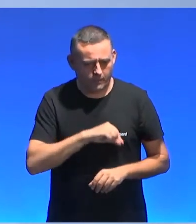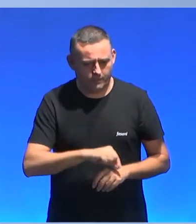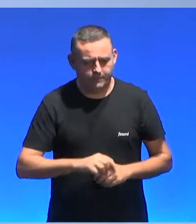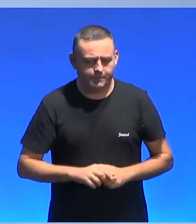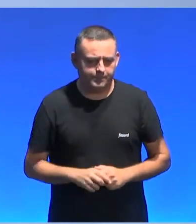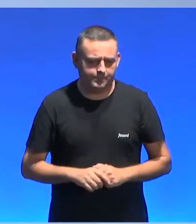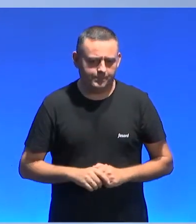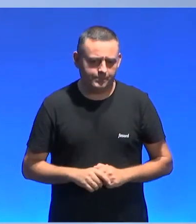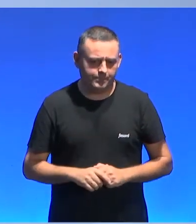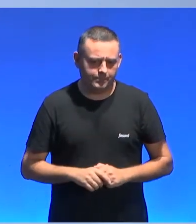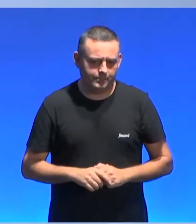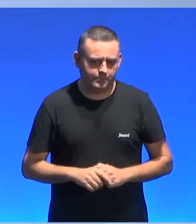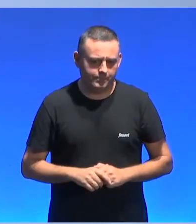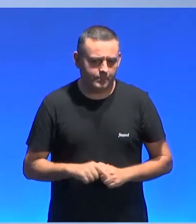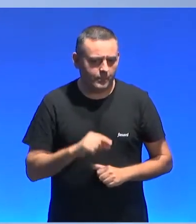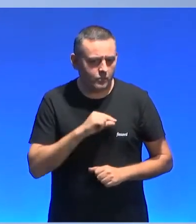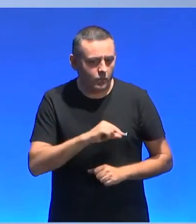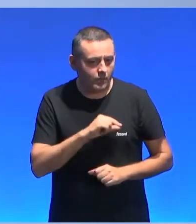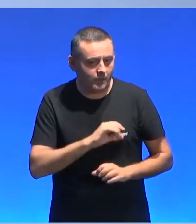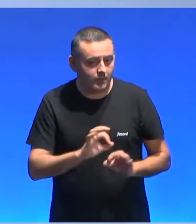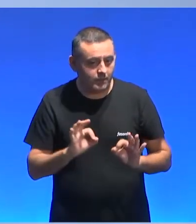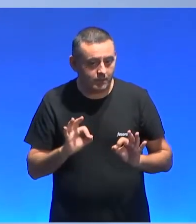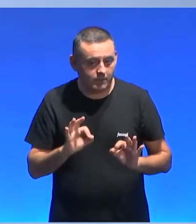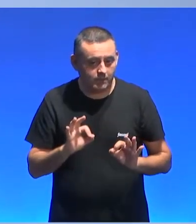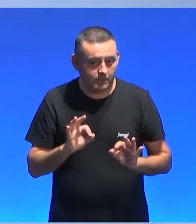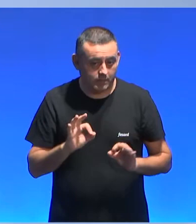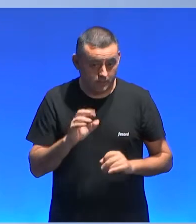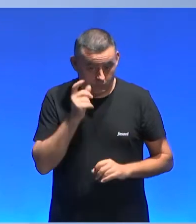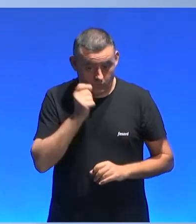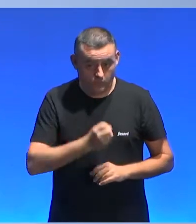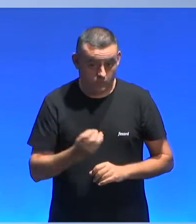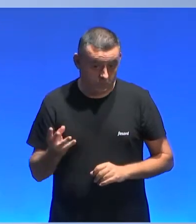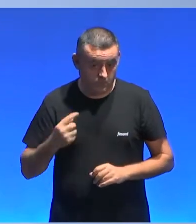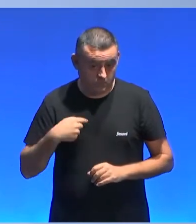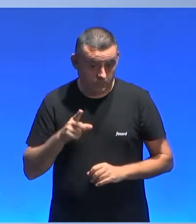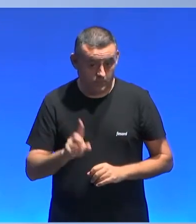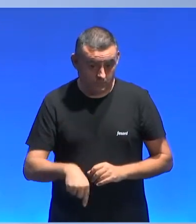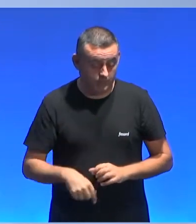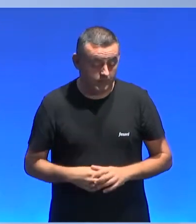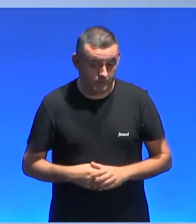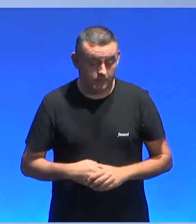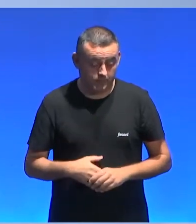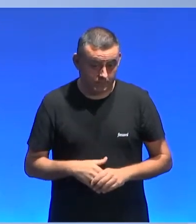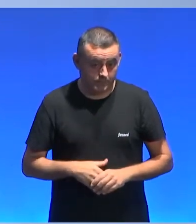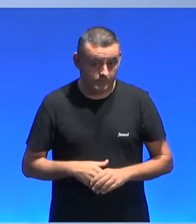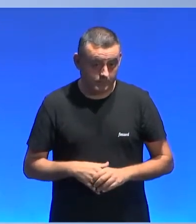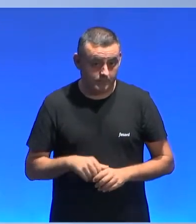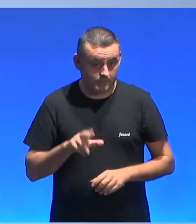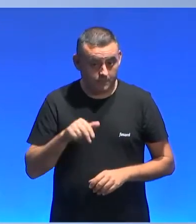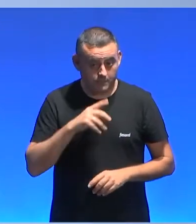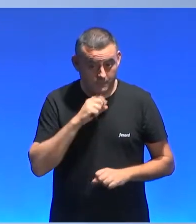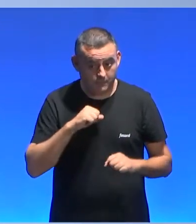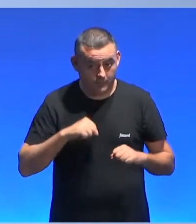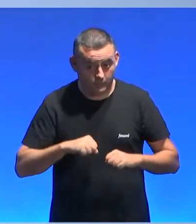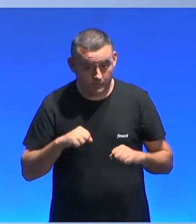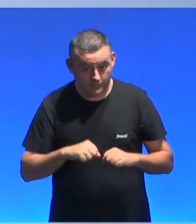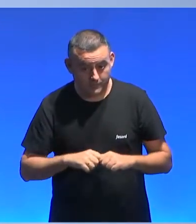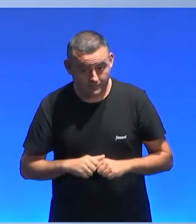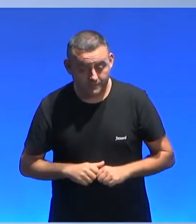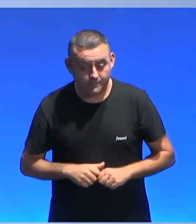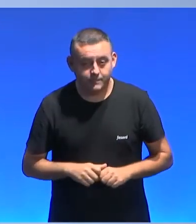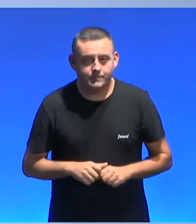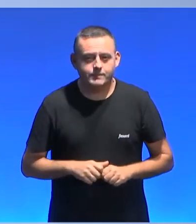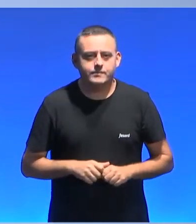Y lo digo a nombre de los hombres, a pesar que yo soy ya pertenezco al mundo de los viejos, por lo cual podía hablar como los que